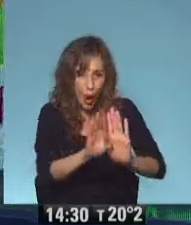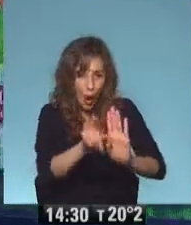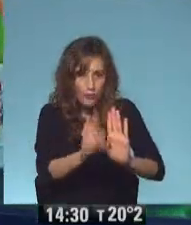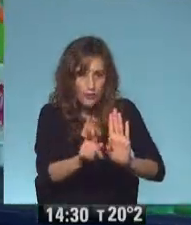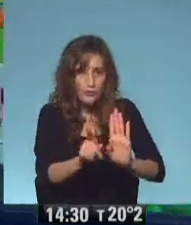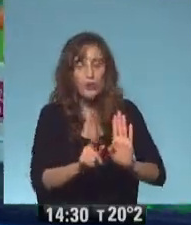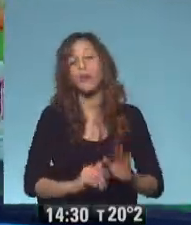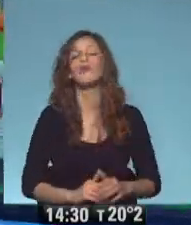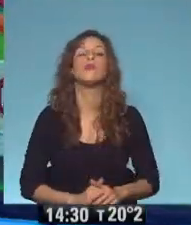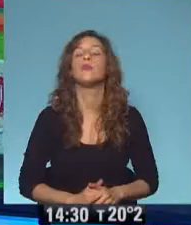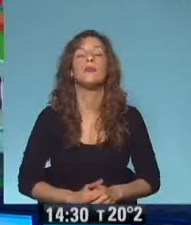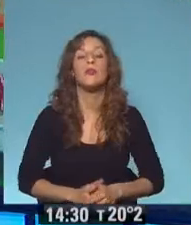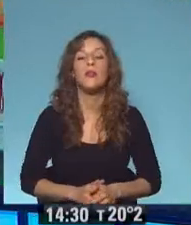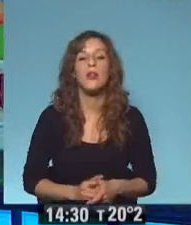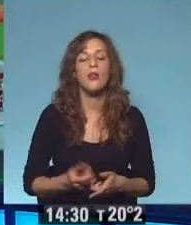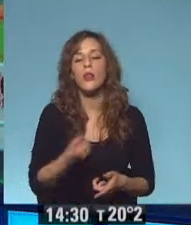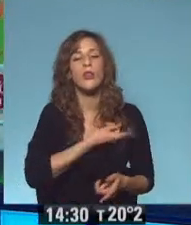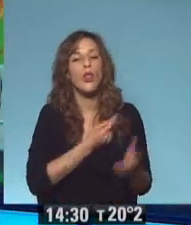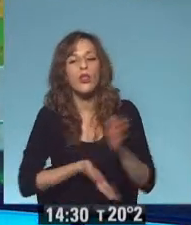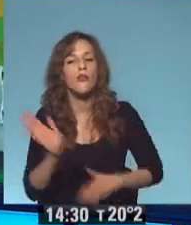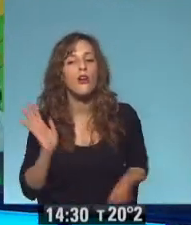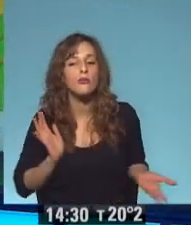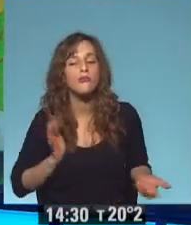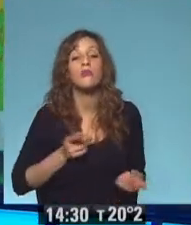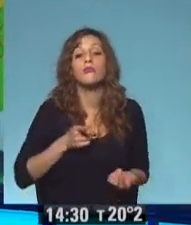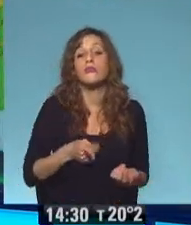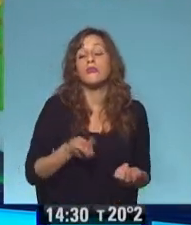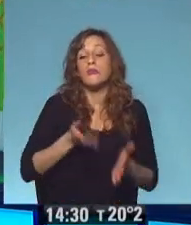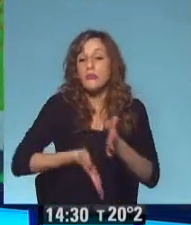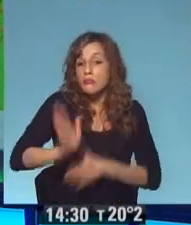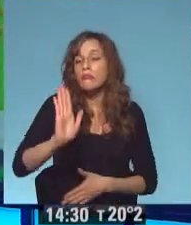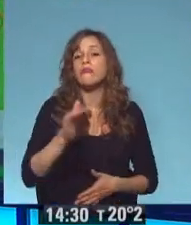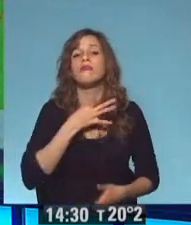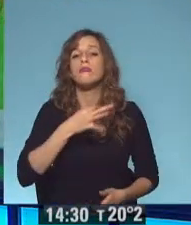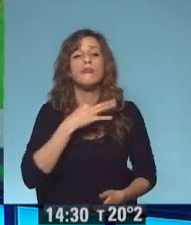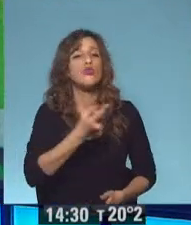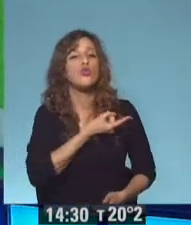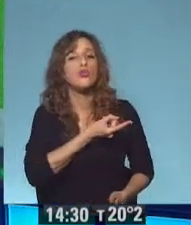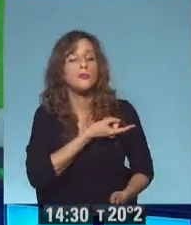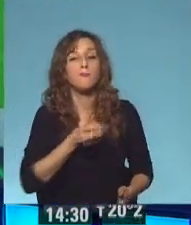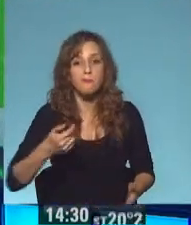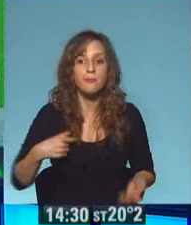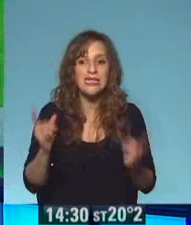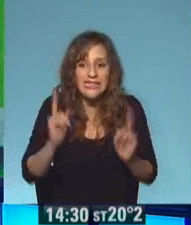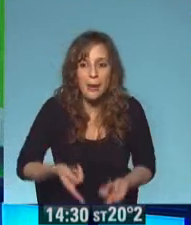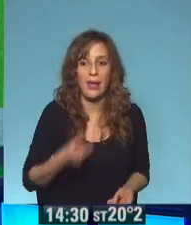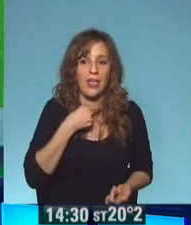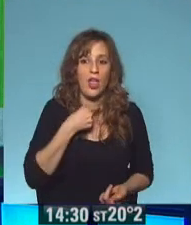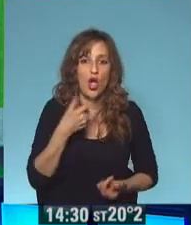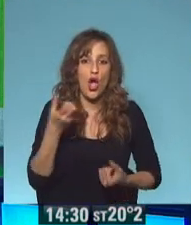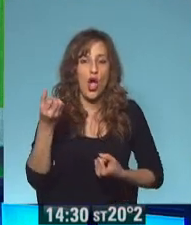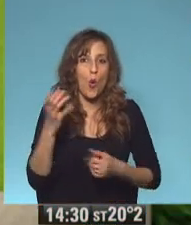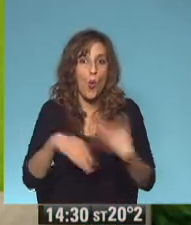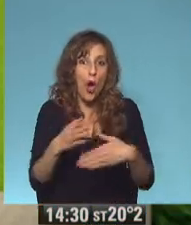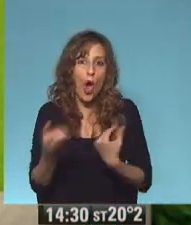acá. Claro, por eso. Perfecto. ¿A dónde tengo que ir? ¿A dónde te gustaría ir? Y a mí me gustaría ir también a los autitos chocadores. No, porque ya me gustan fuimos. Mucho.